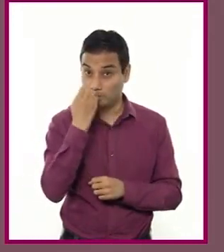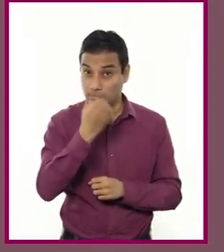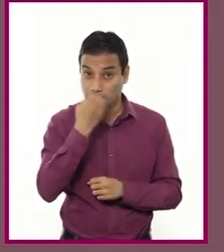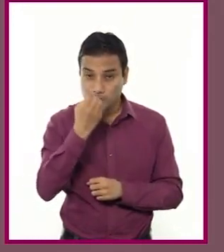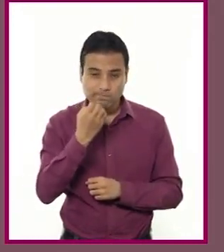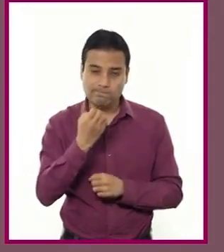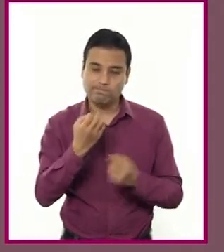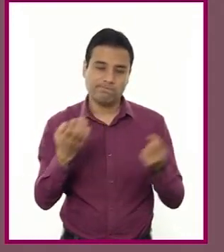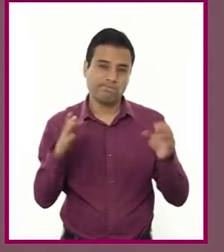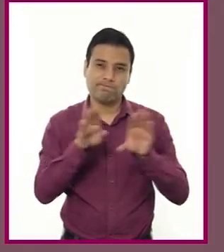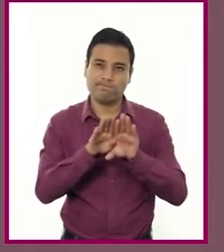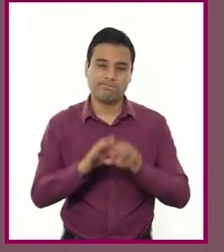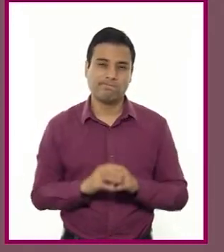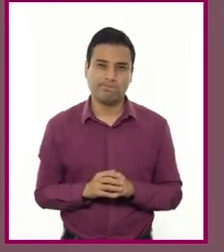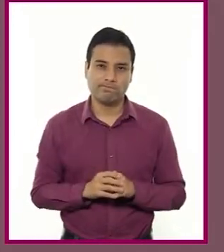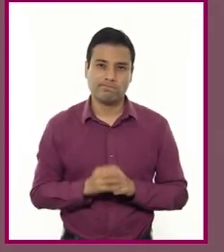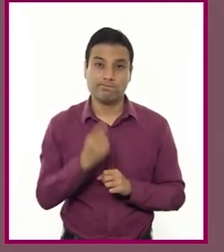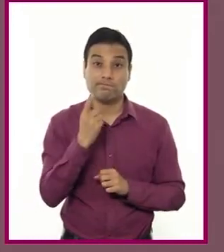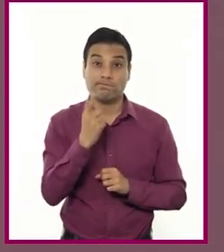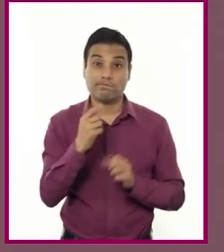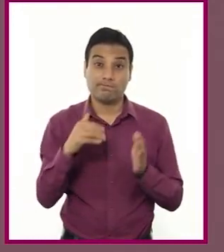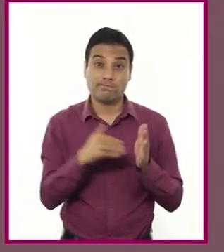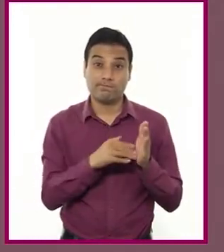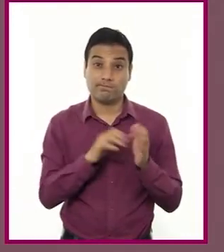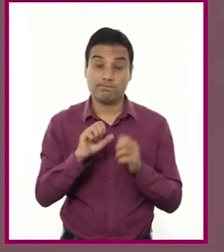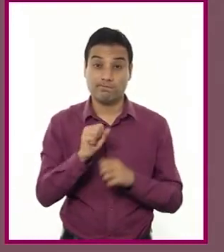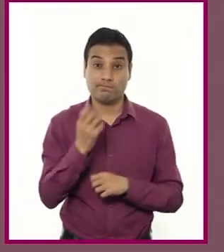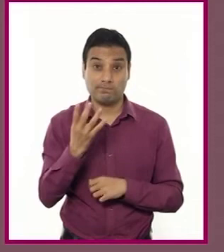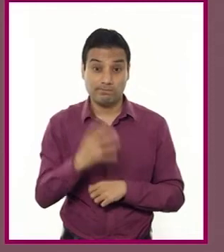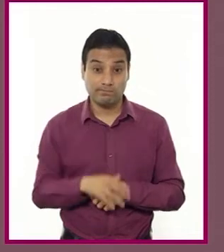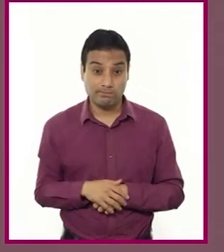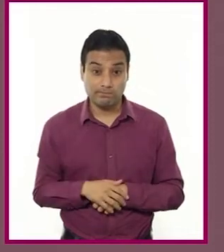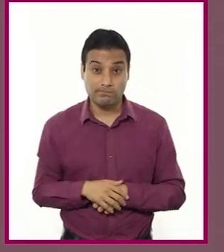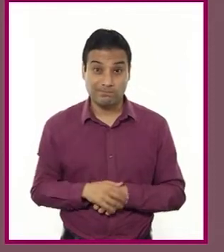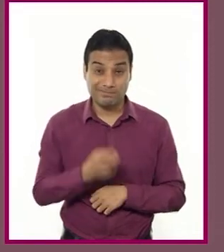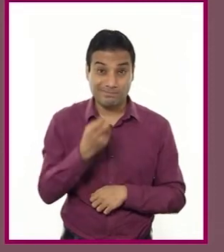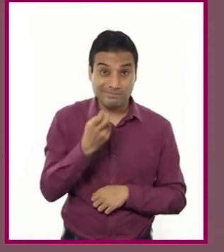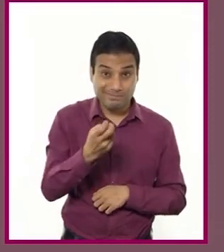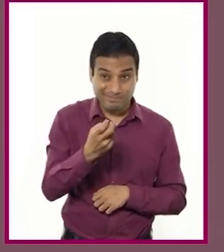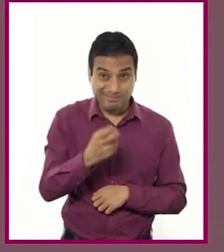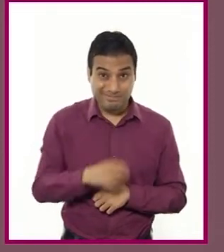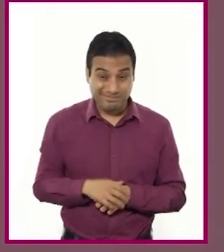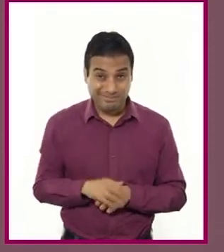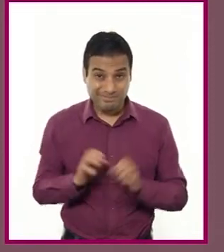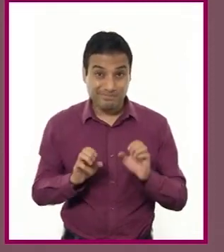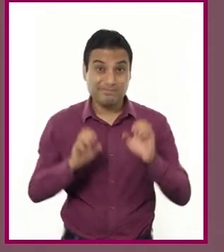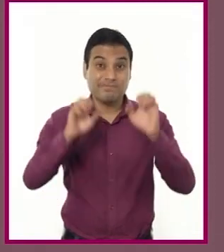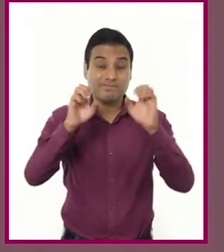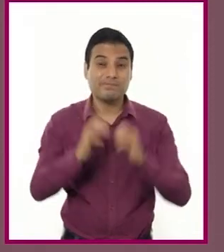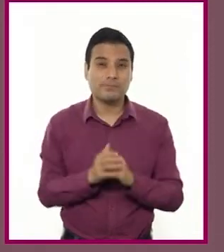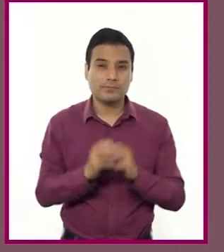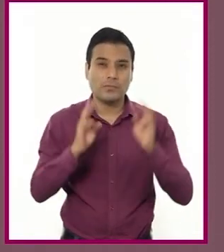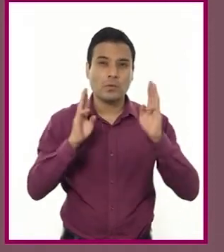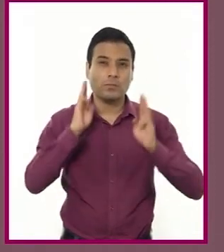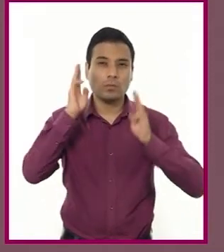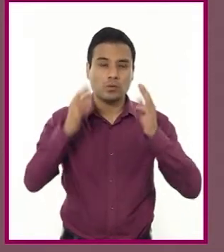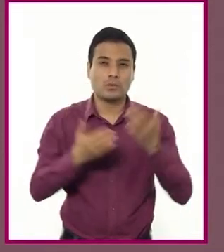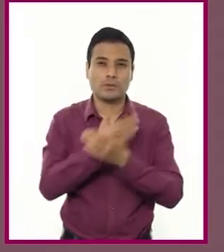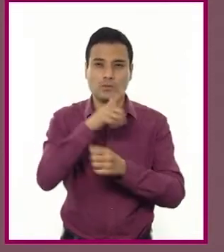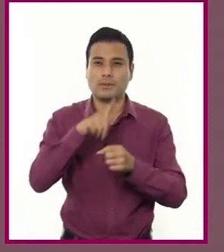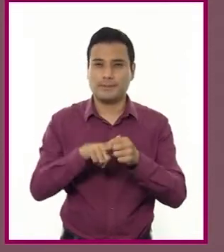religioso. Así que hasta 1964 el edificio se convirtió en el Museo Nacional del Virreinato.